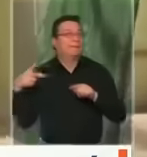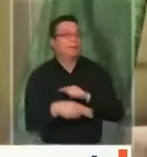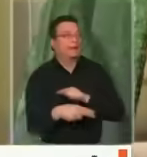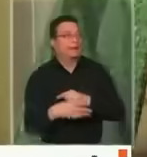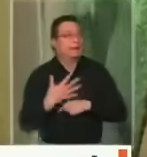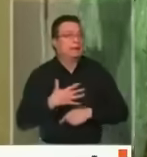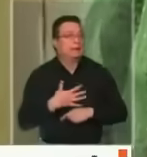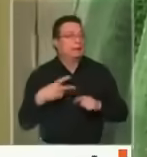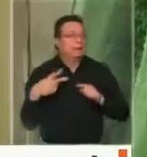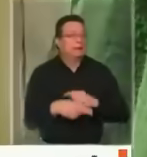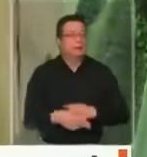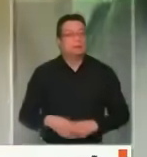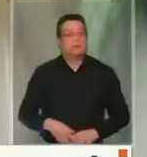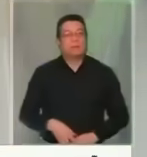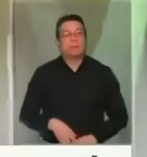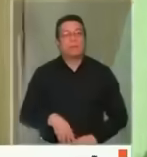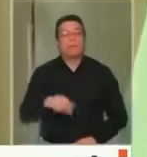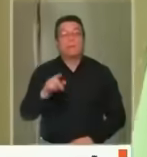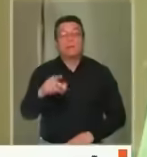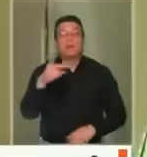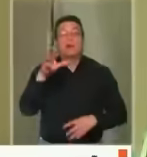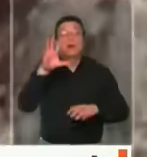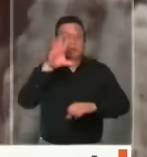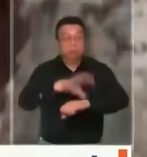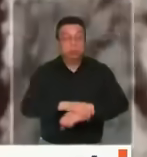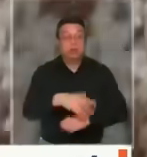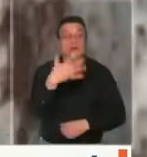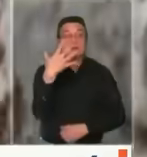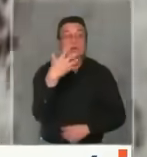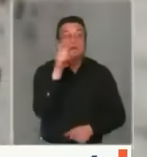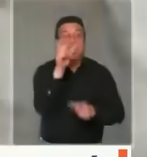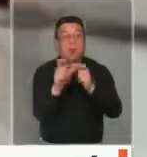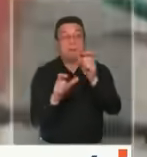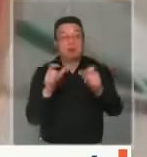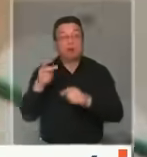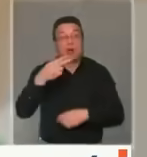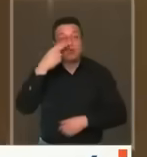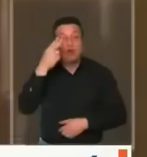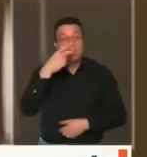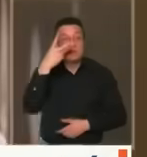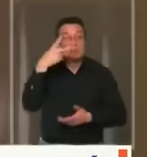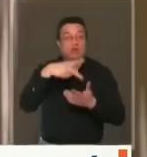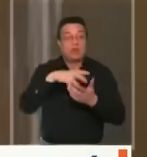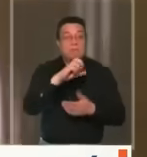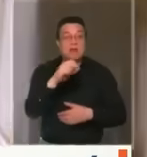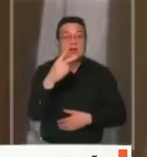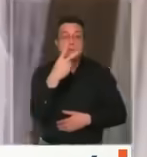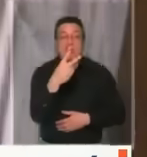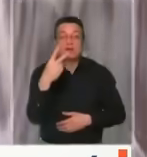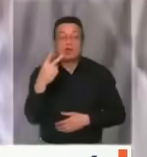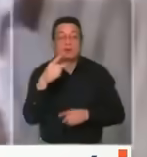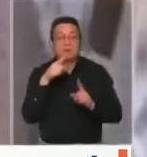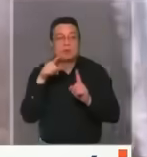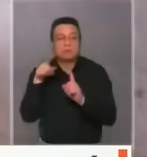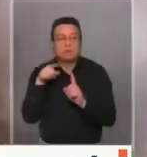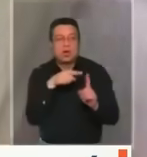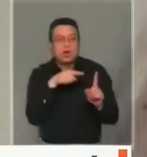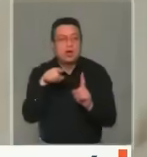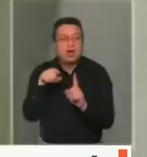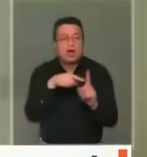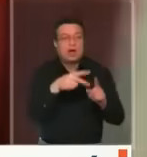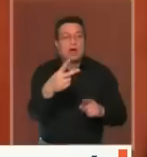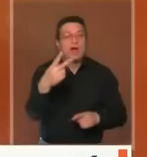final. Tomé por ejemplo la detención de 5 sujetos en noviembre del 2022, eso tras una persecución en